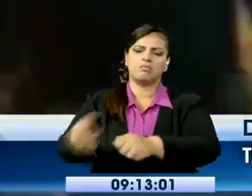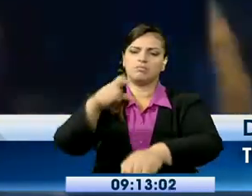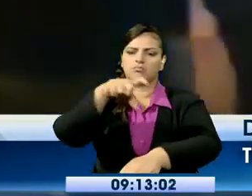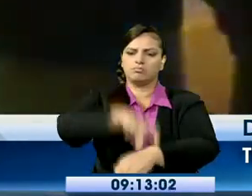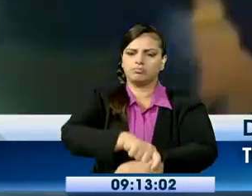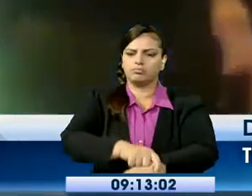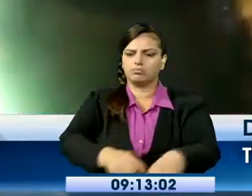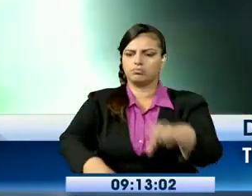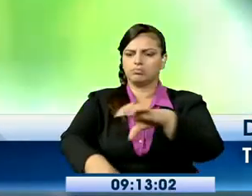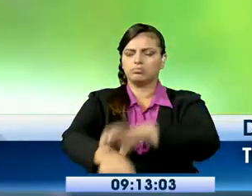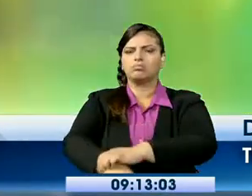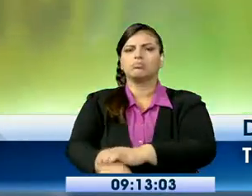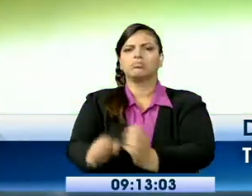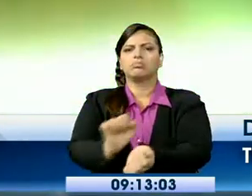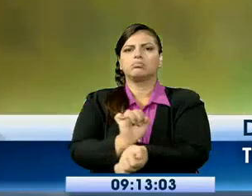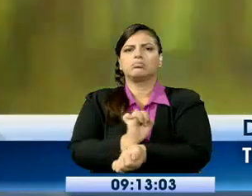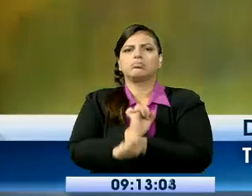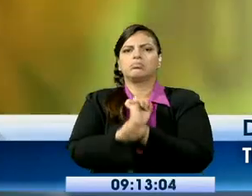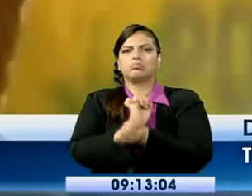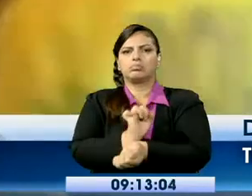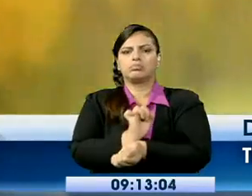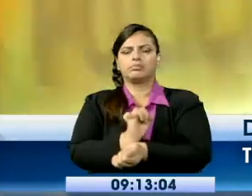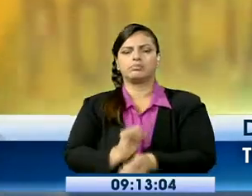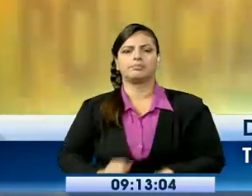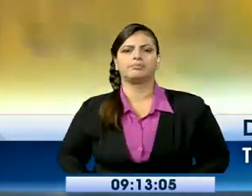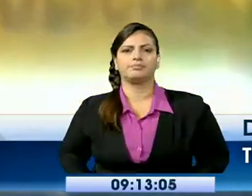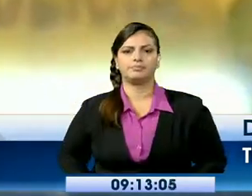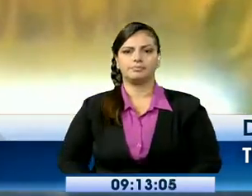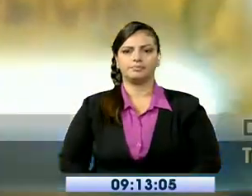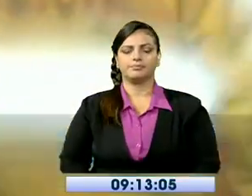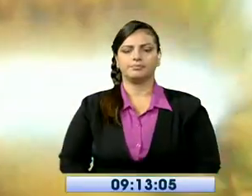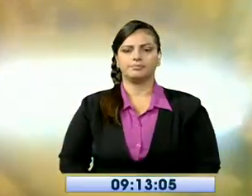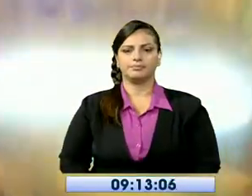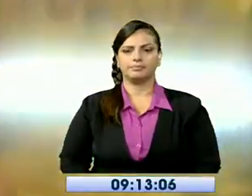para que respondan por las denuncias de la comunidad. En Quito informó Iván Casamen.